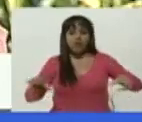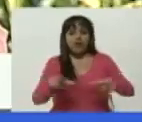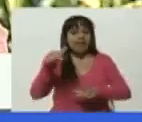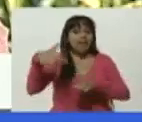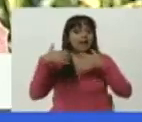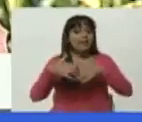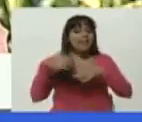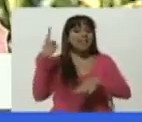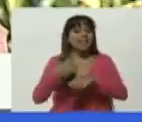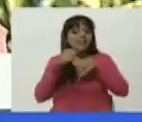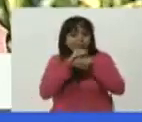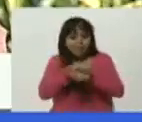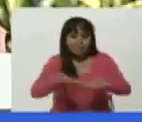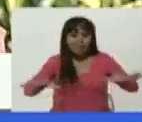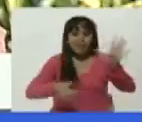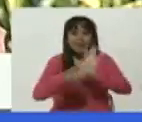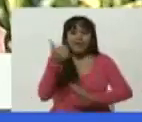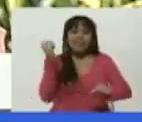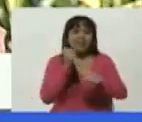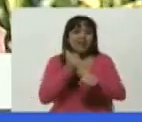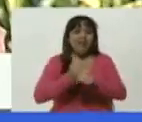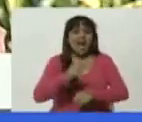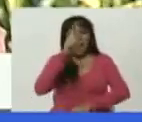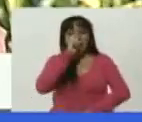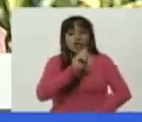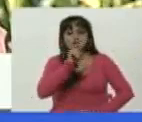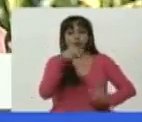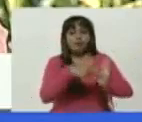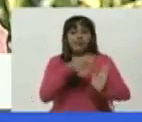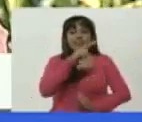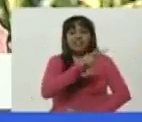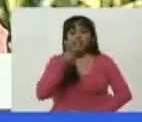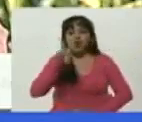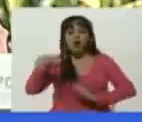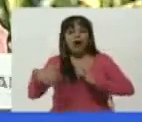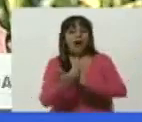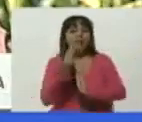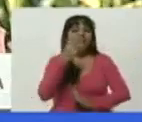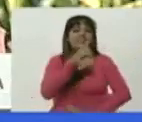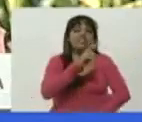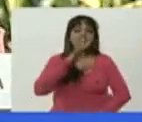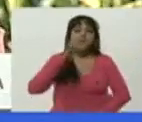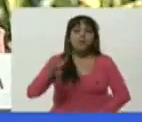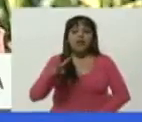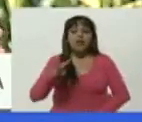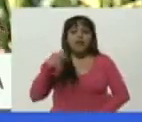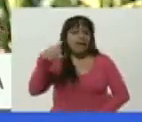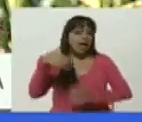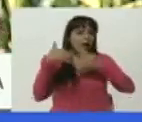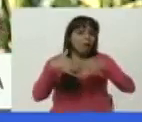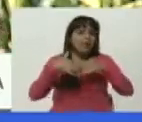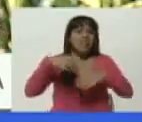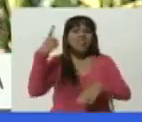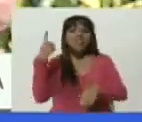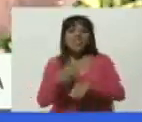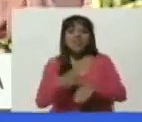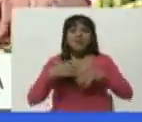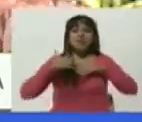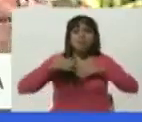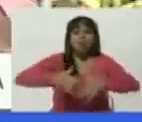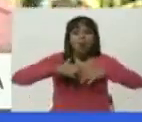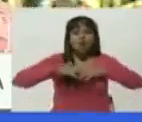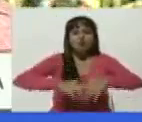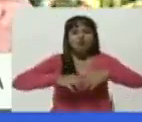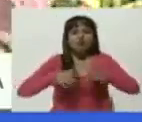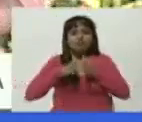se expande y los años 2022 al 2024... Agrofam es un motor